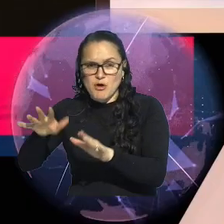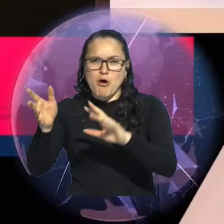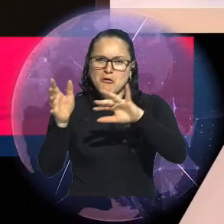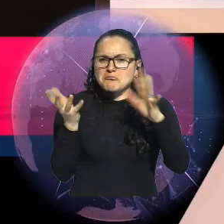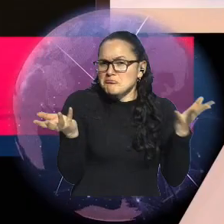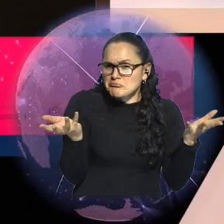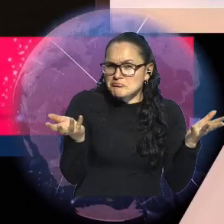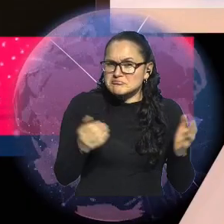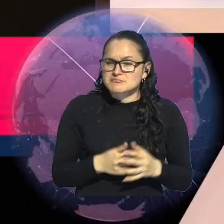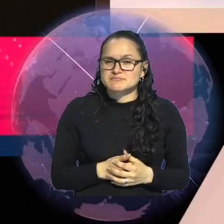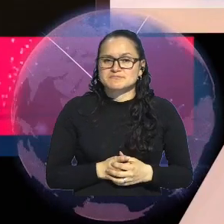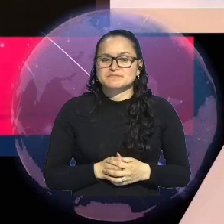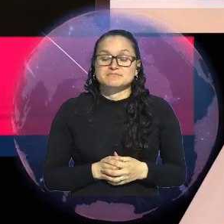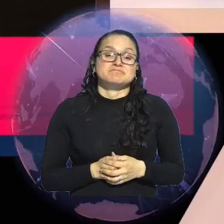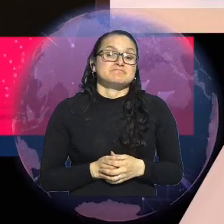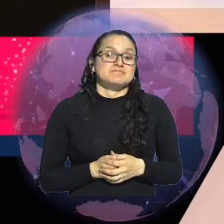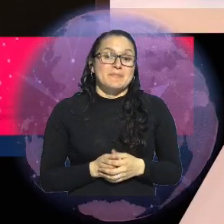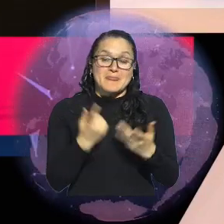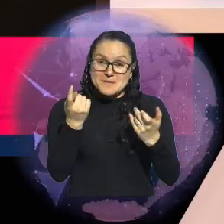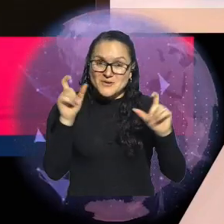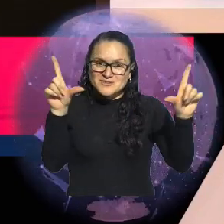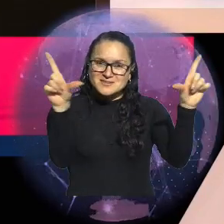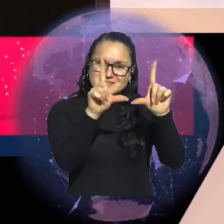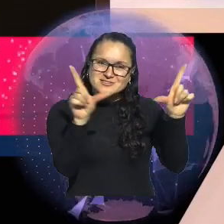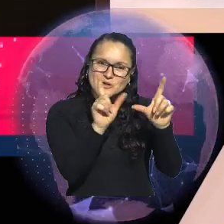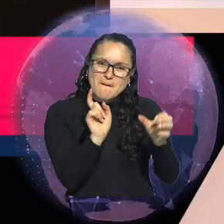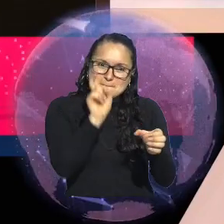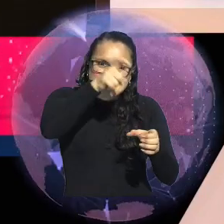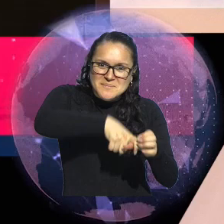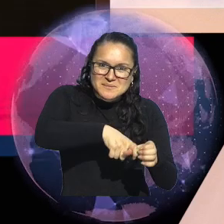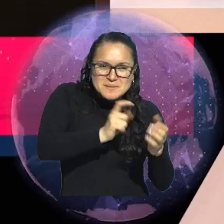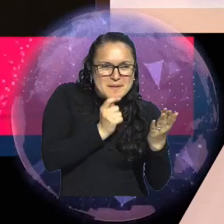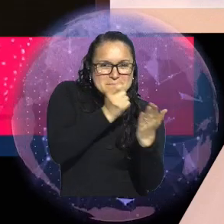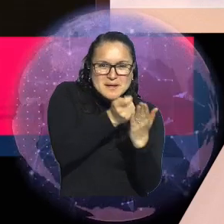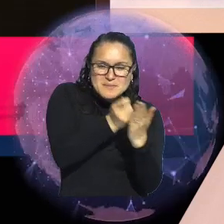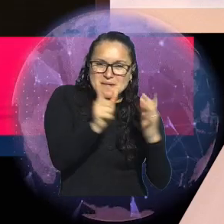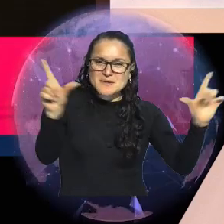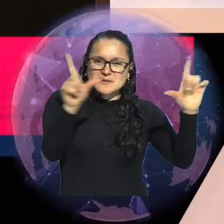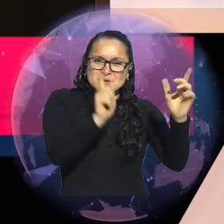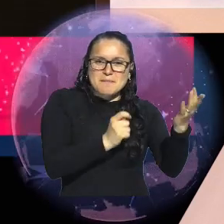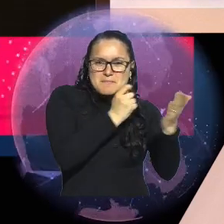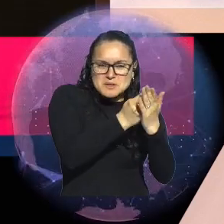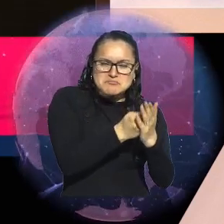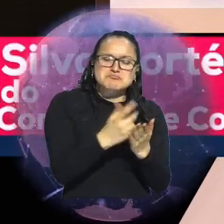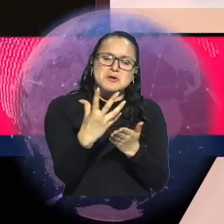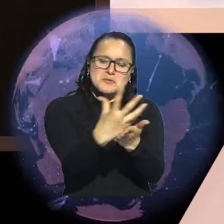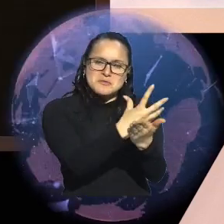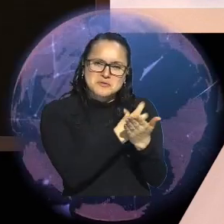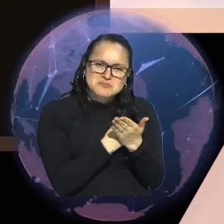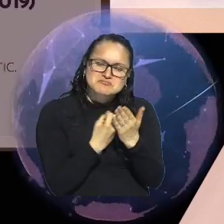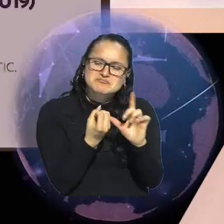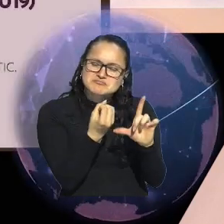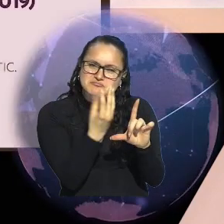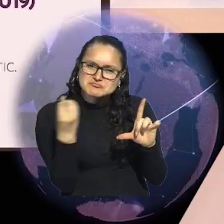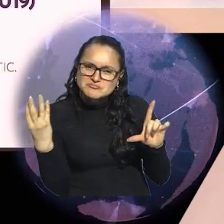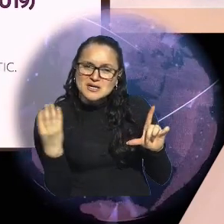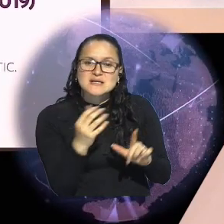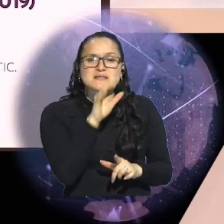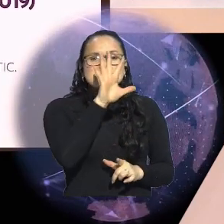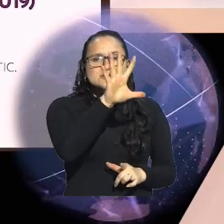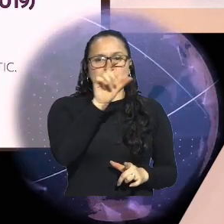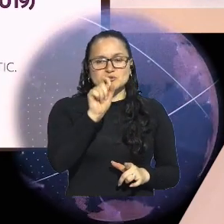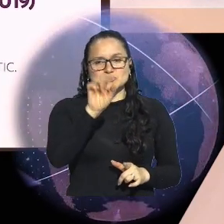gladys el número de conexiones de televisión por suscripción en colombia según las cifras de la población llegó a 5.9 millones